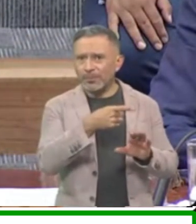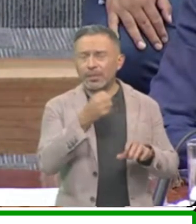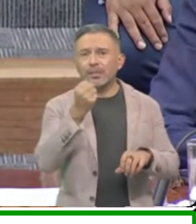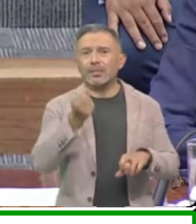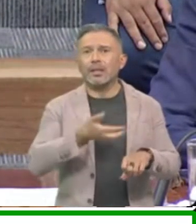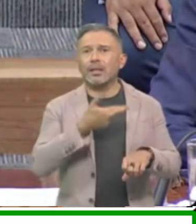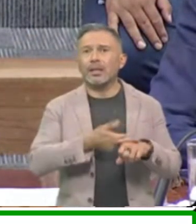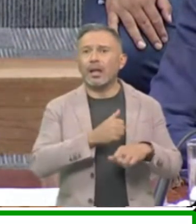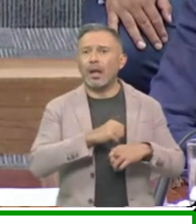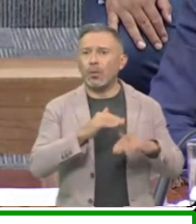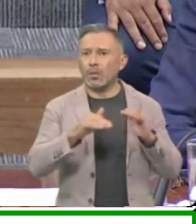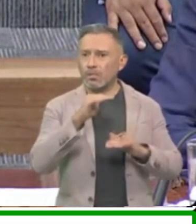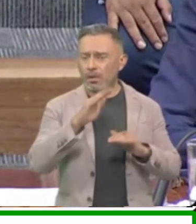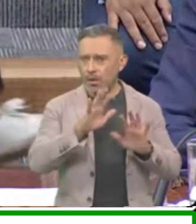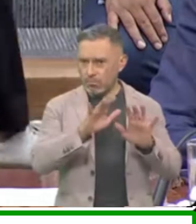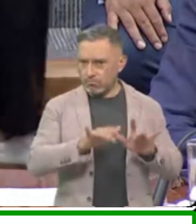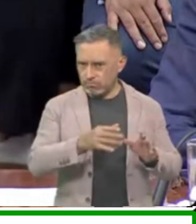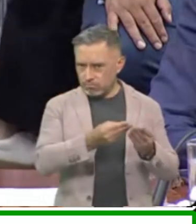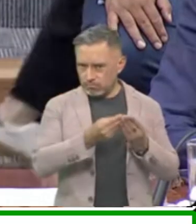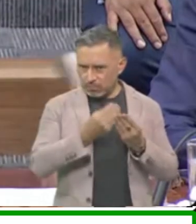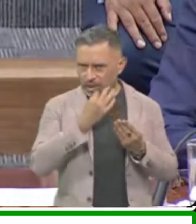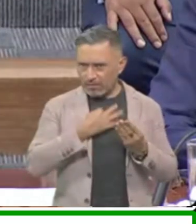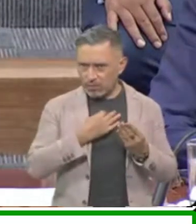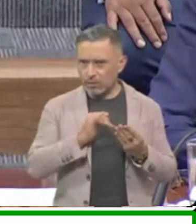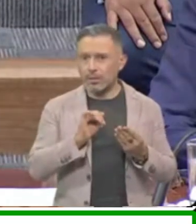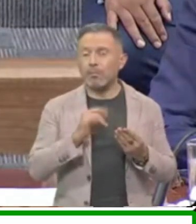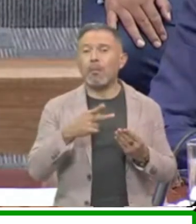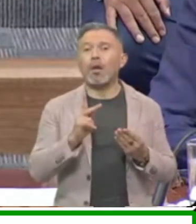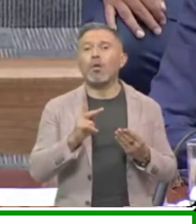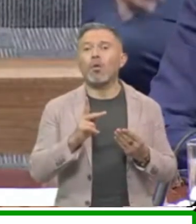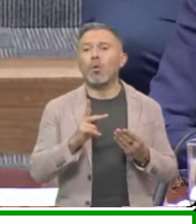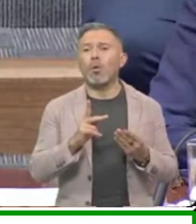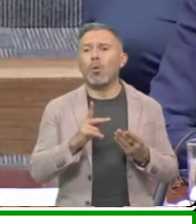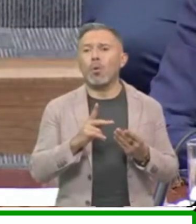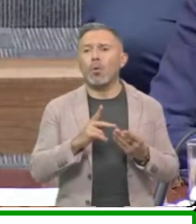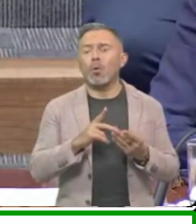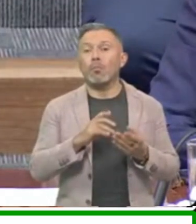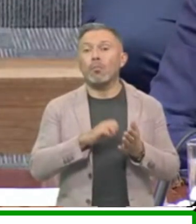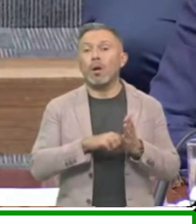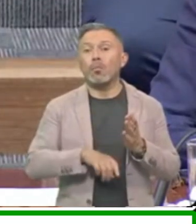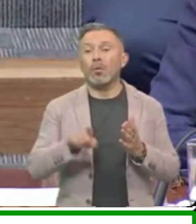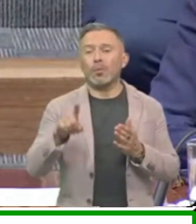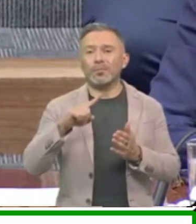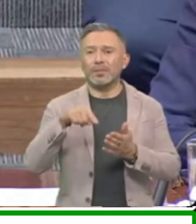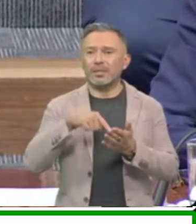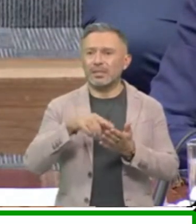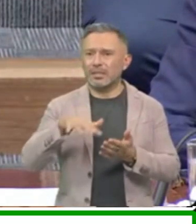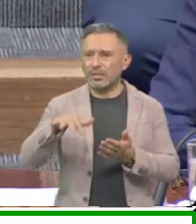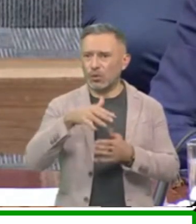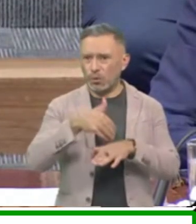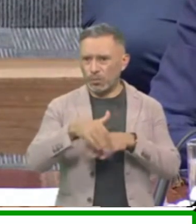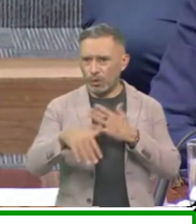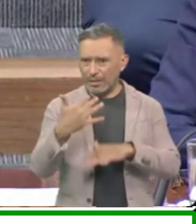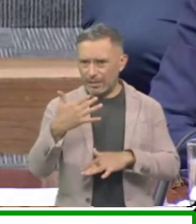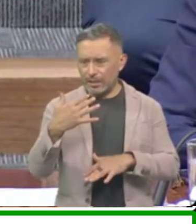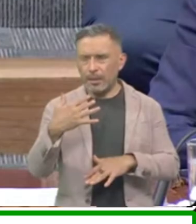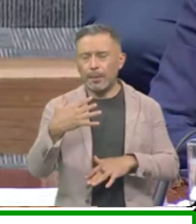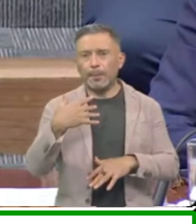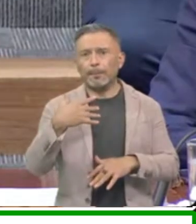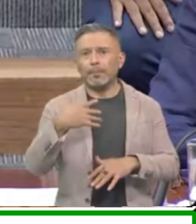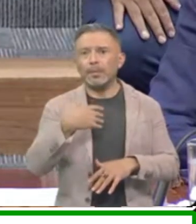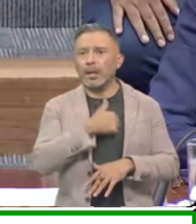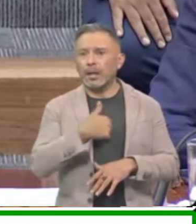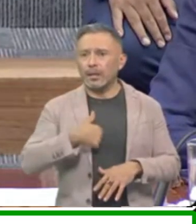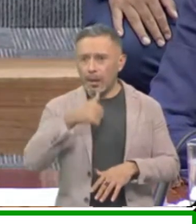Ejecutiva ya nos los informó, pero estamos recibiendo información. Pongo el ejemplo del Distrito 15 en la Ciudad de México, en Benito Juárez,